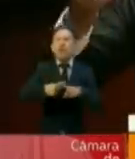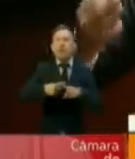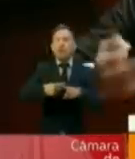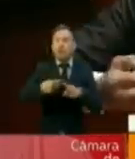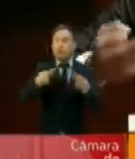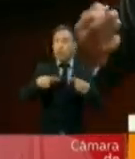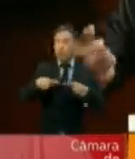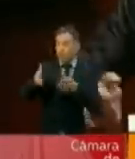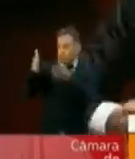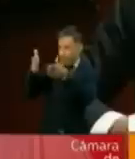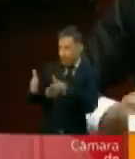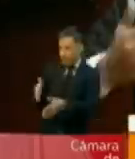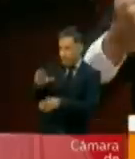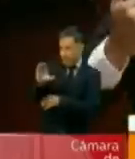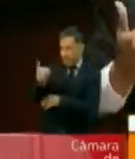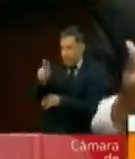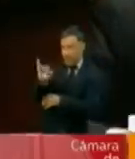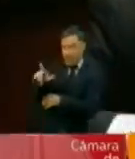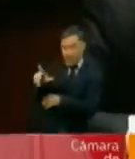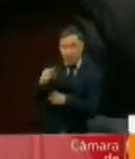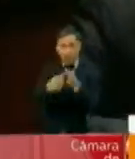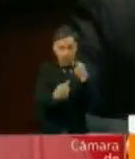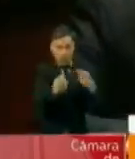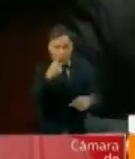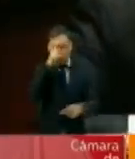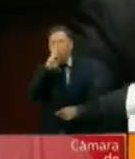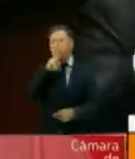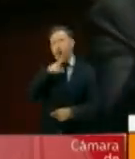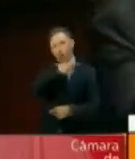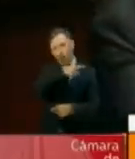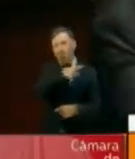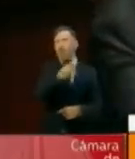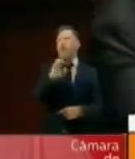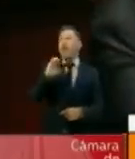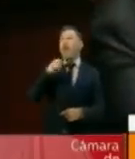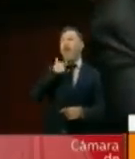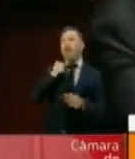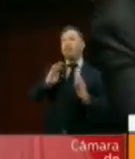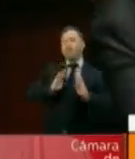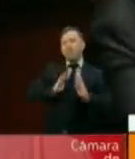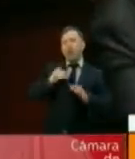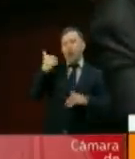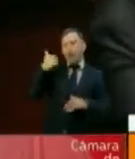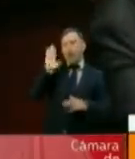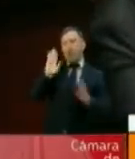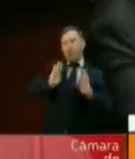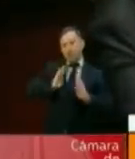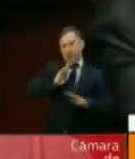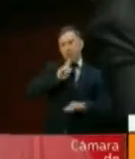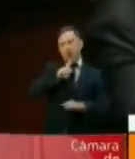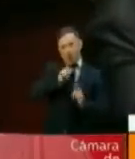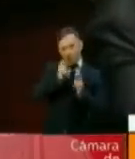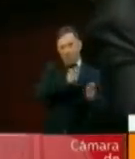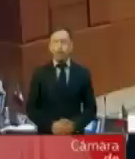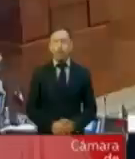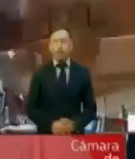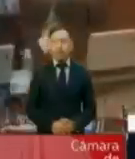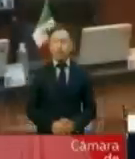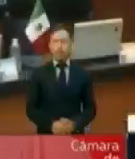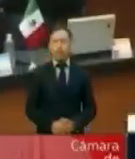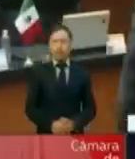los 10 días sirven para obtener votos de los opositores. Pero yo te digo a ti y a tu audiencia que hay varias